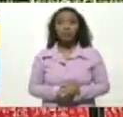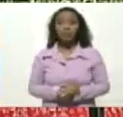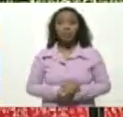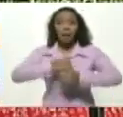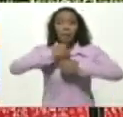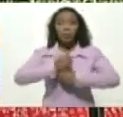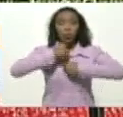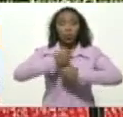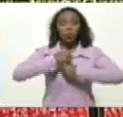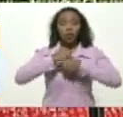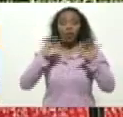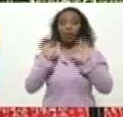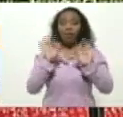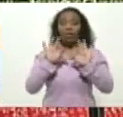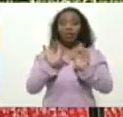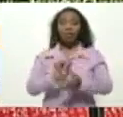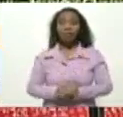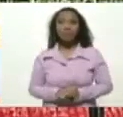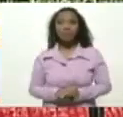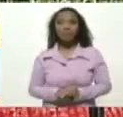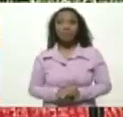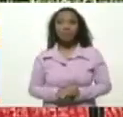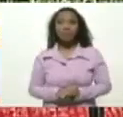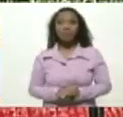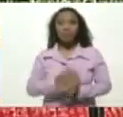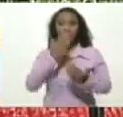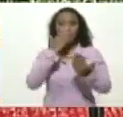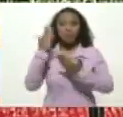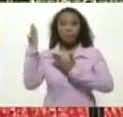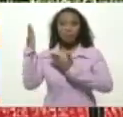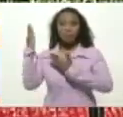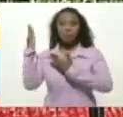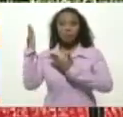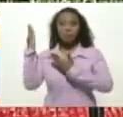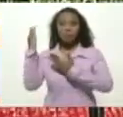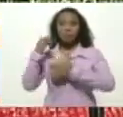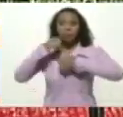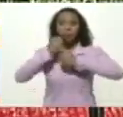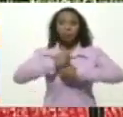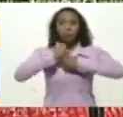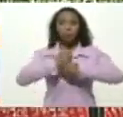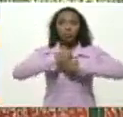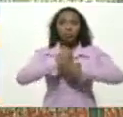¿Caballo o nada? Ahí está el caballito, vale.